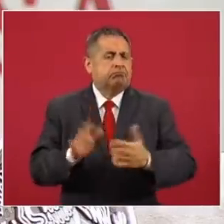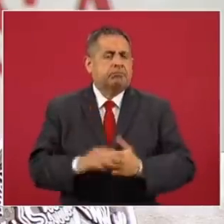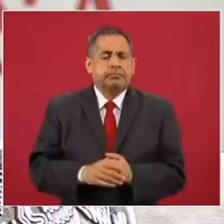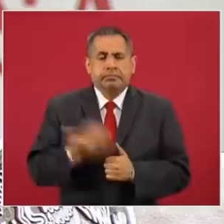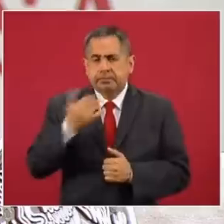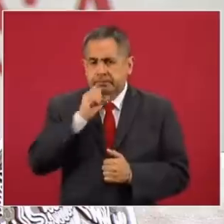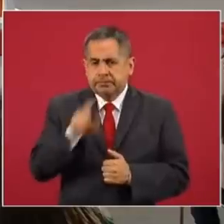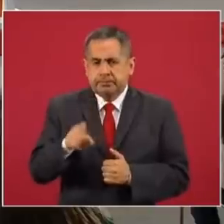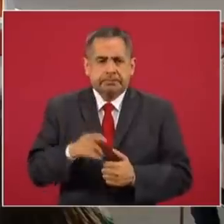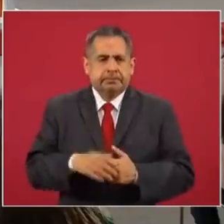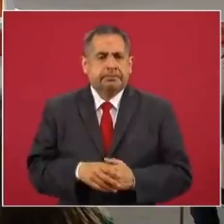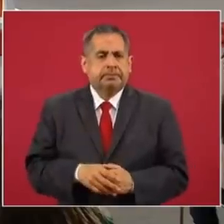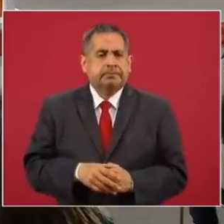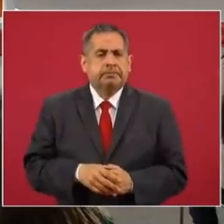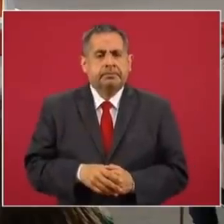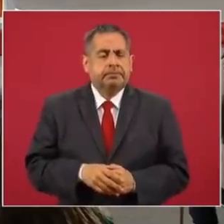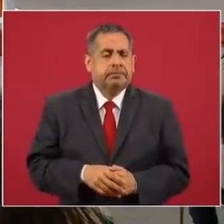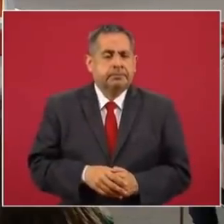Y